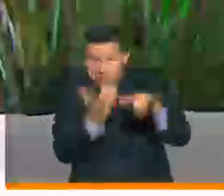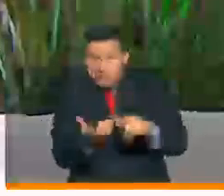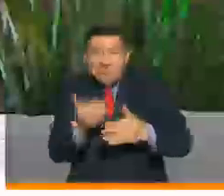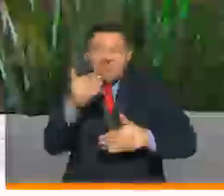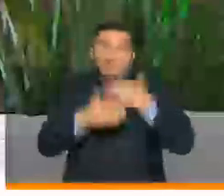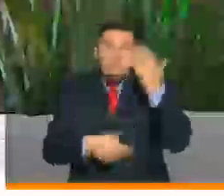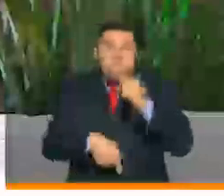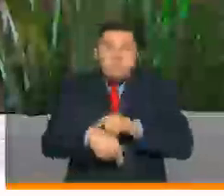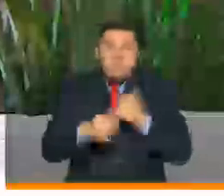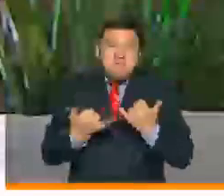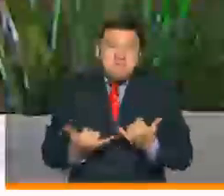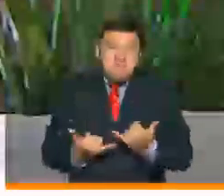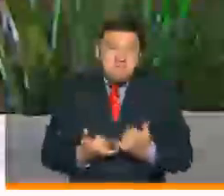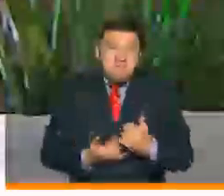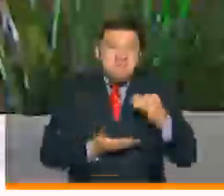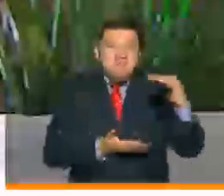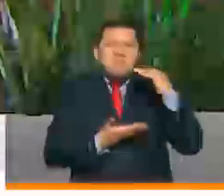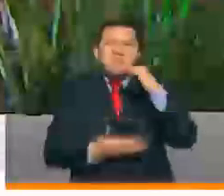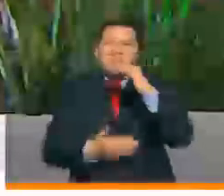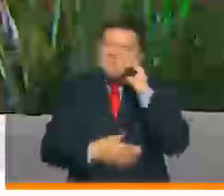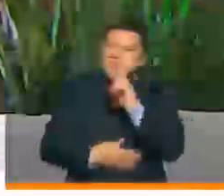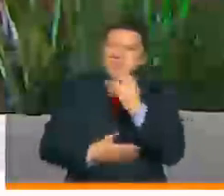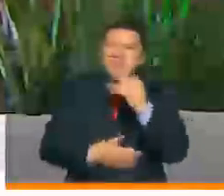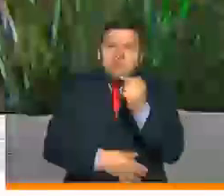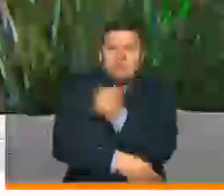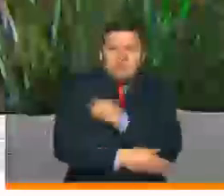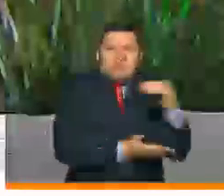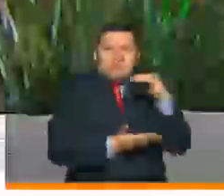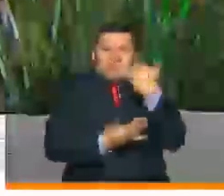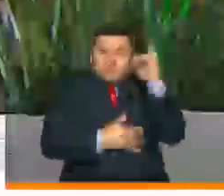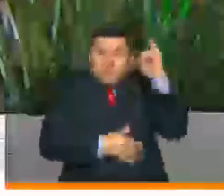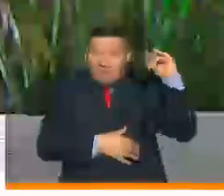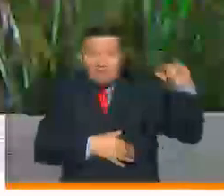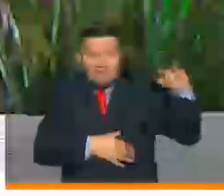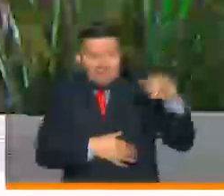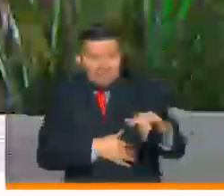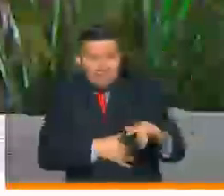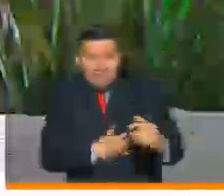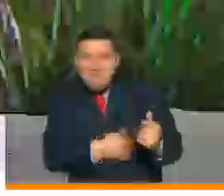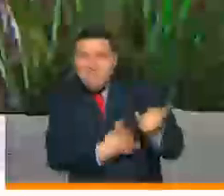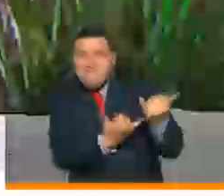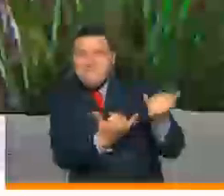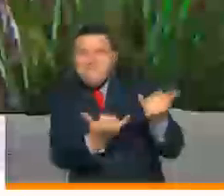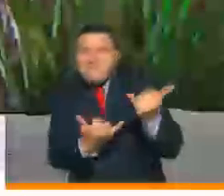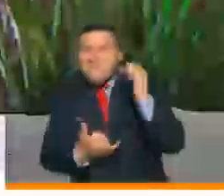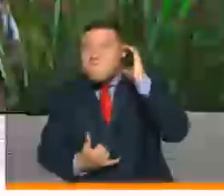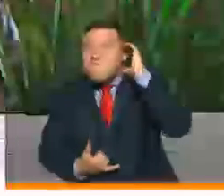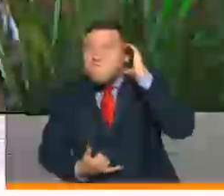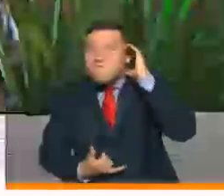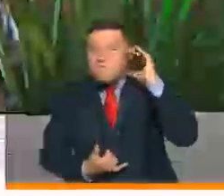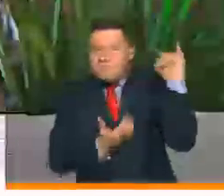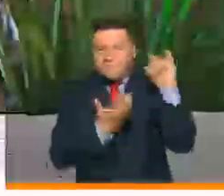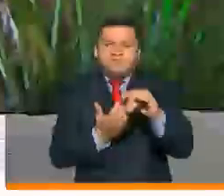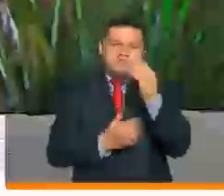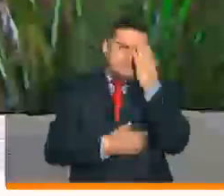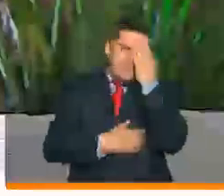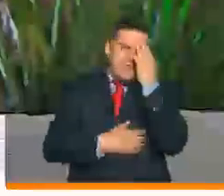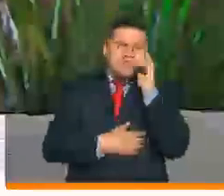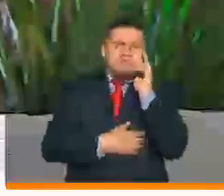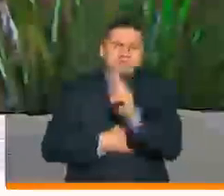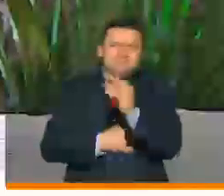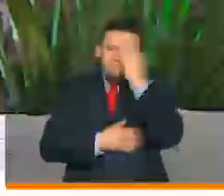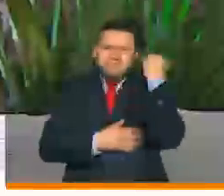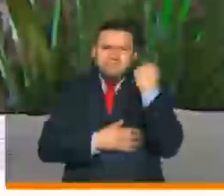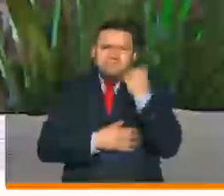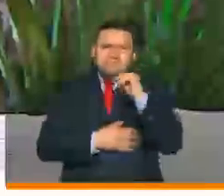empieza ahora la distribución de esas vacunas, sobre todo también para ponernos al día con algunos de los incidentes que vimos